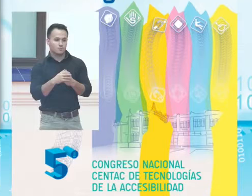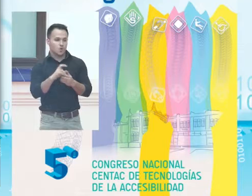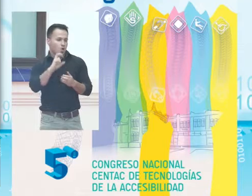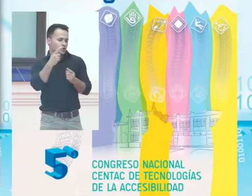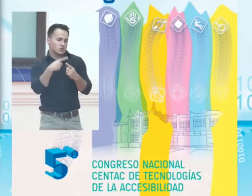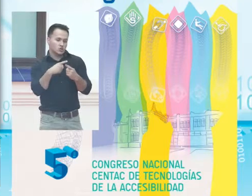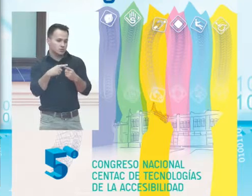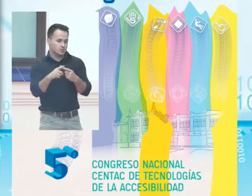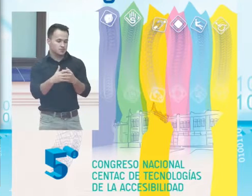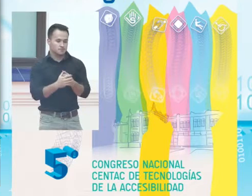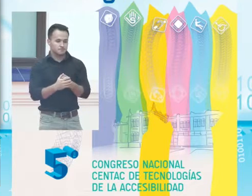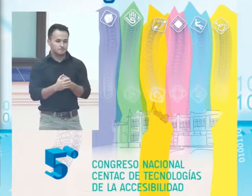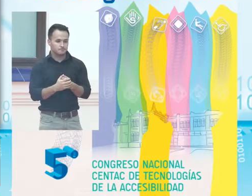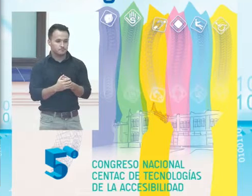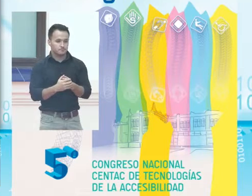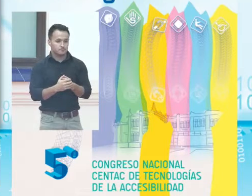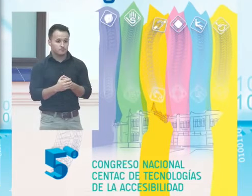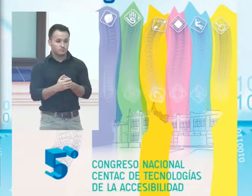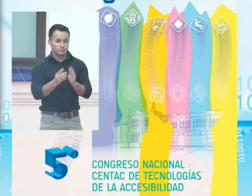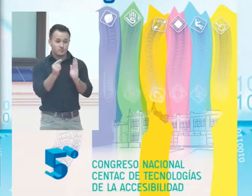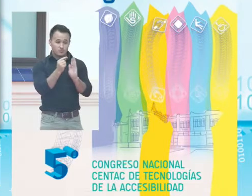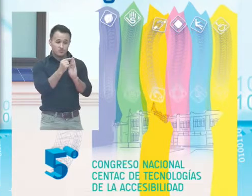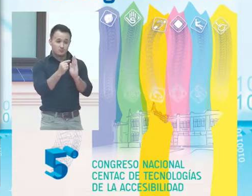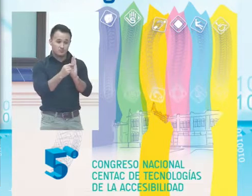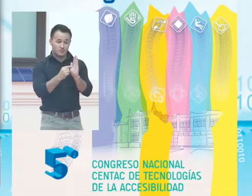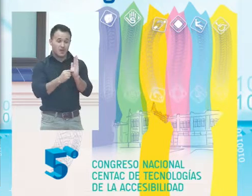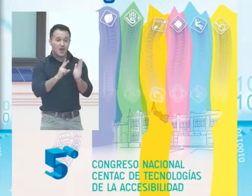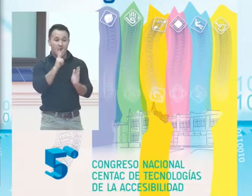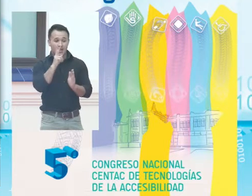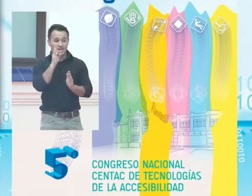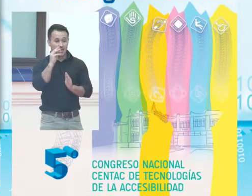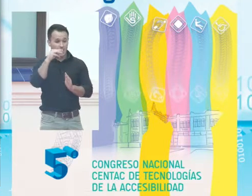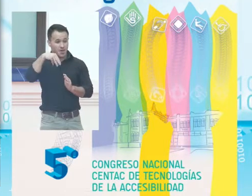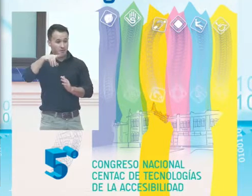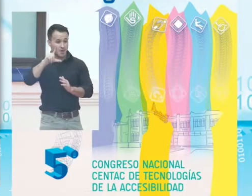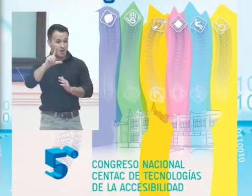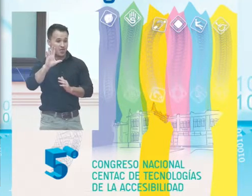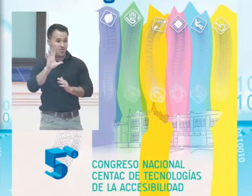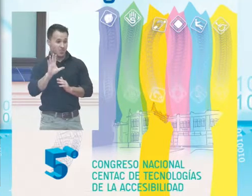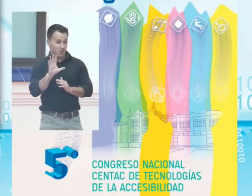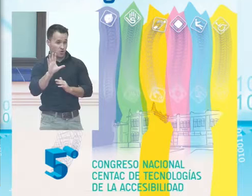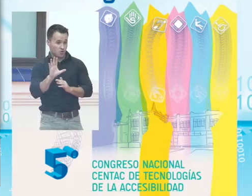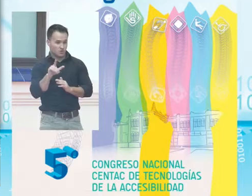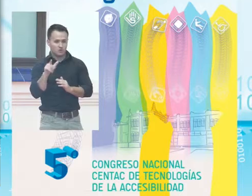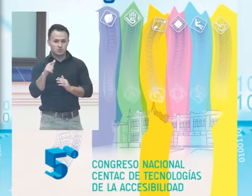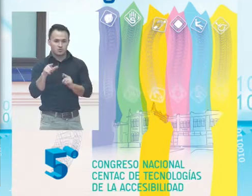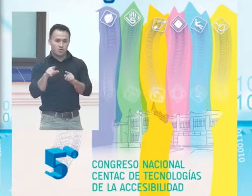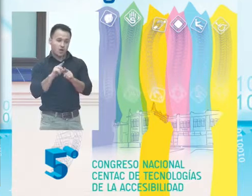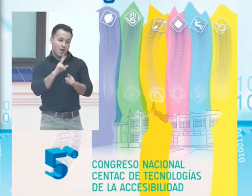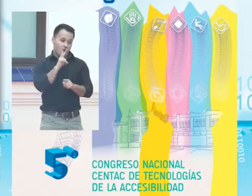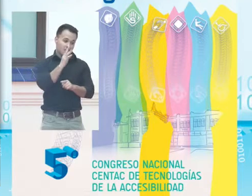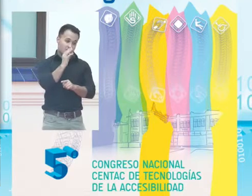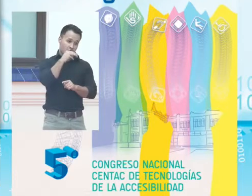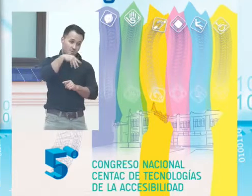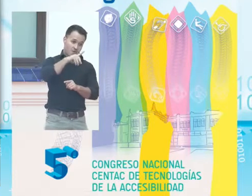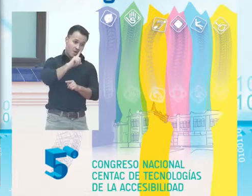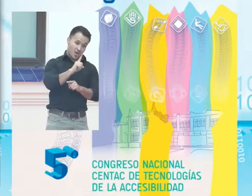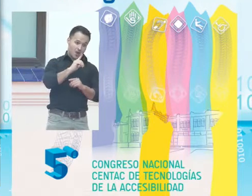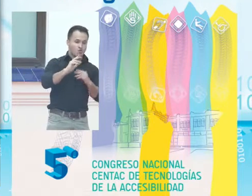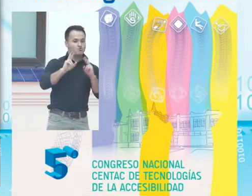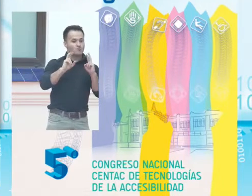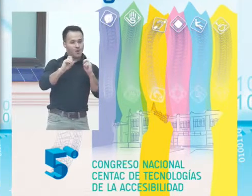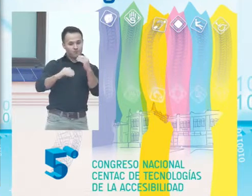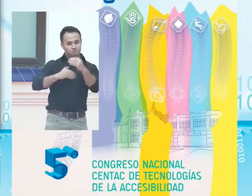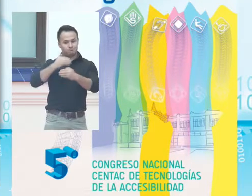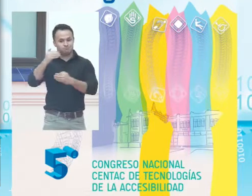Otras cosas. Unos puntitos, el HTML5, que es la nueva evolución de HTML, está